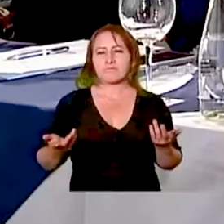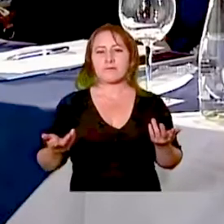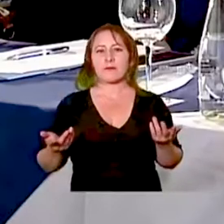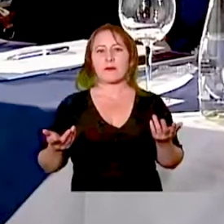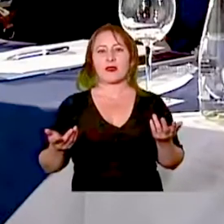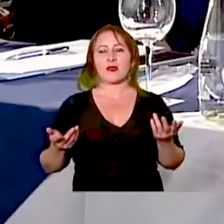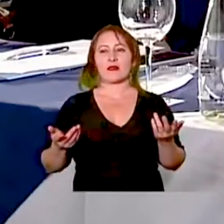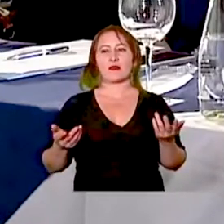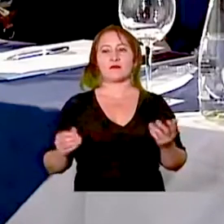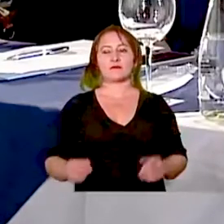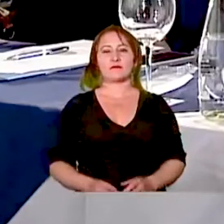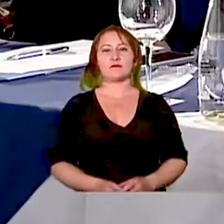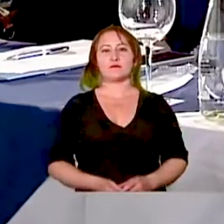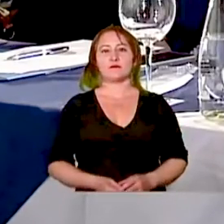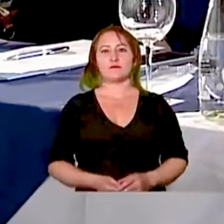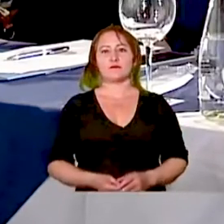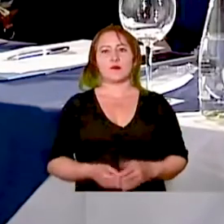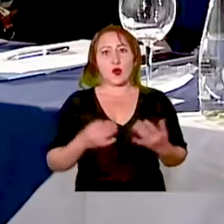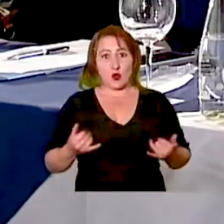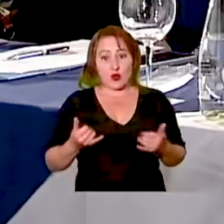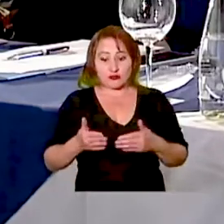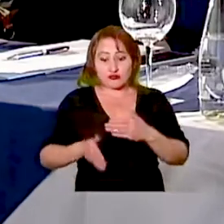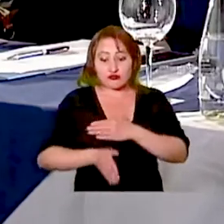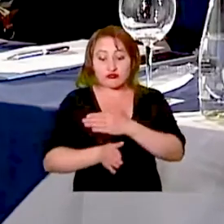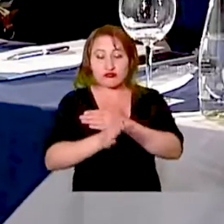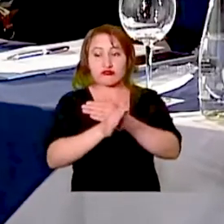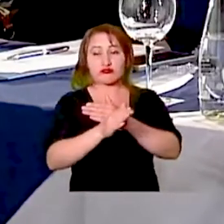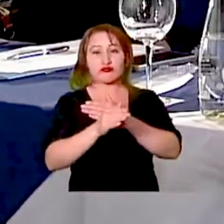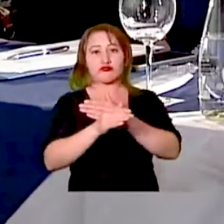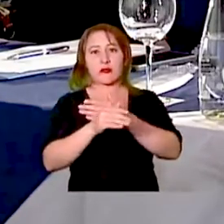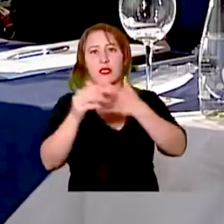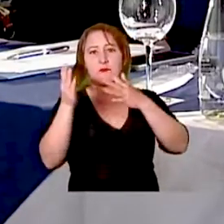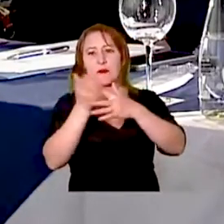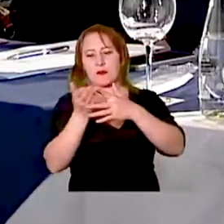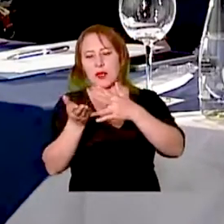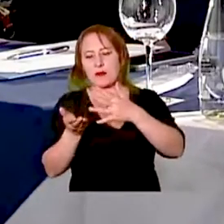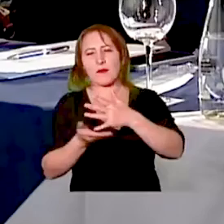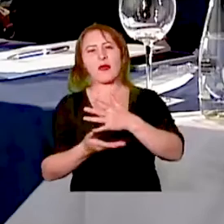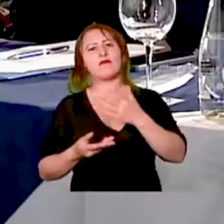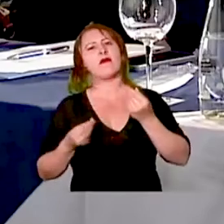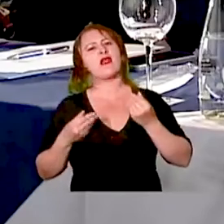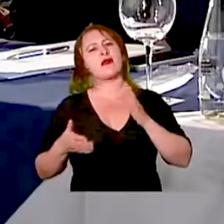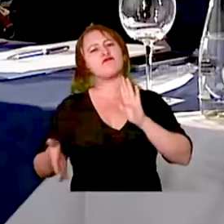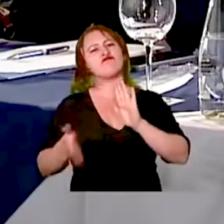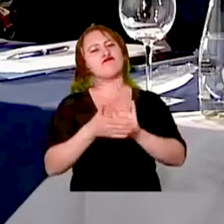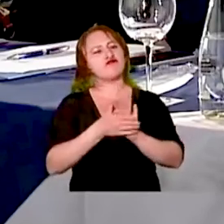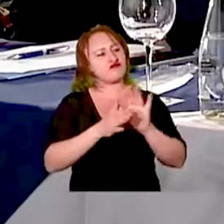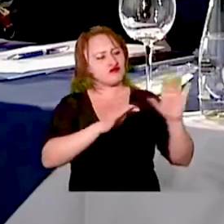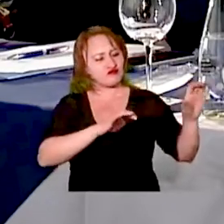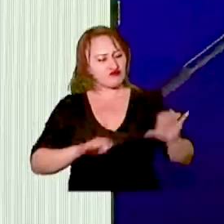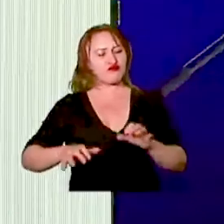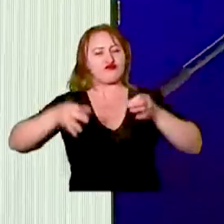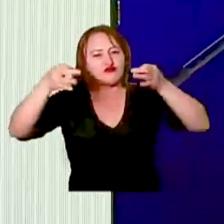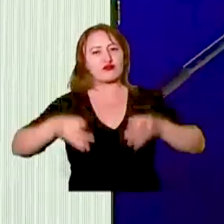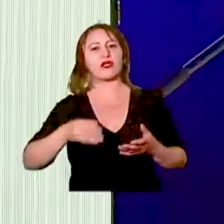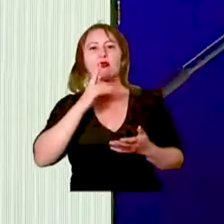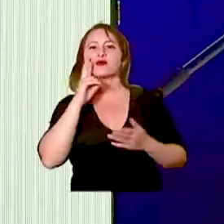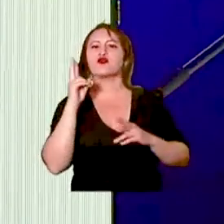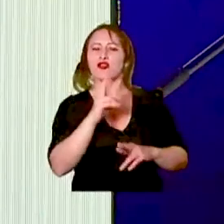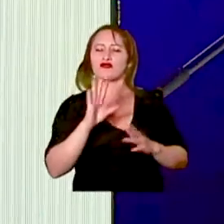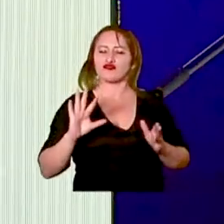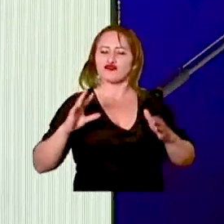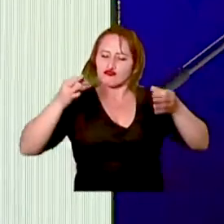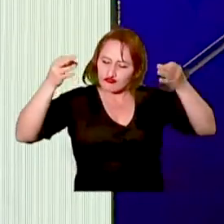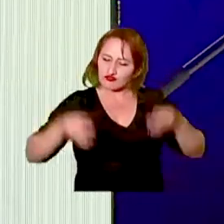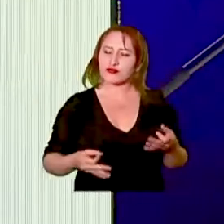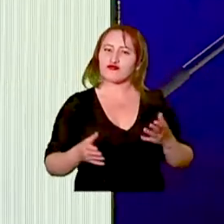los paneles que abordaremos a continuación nos van a permitir conocer hechos concisos, resultados concretos